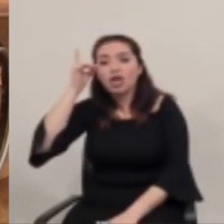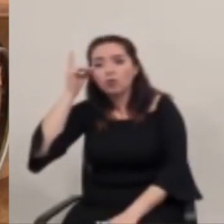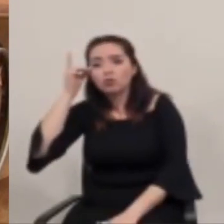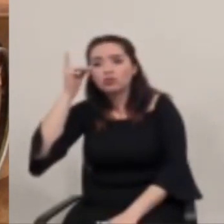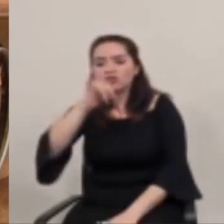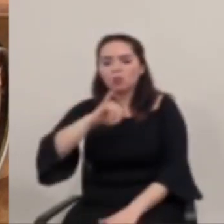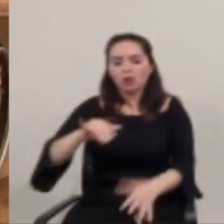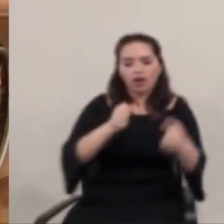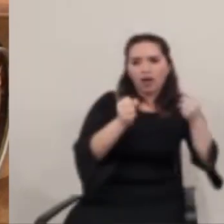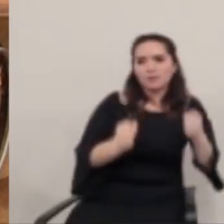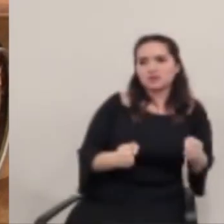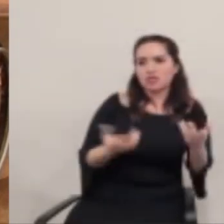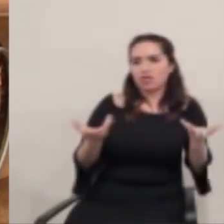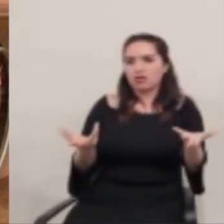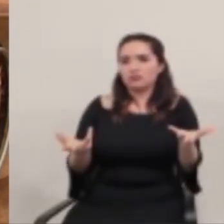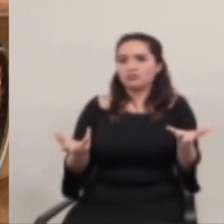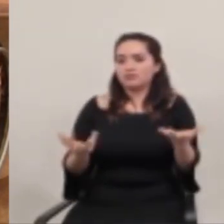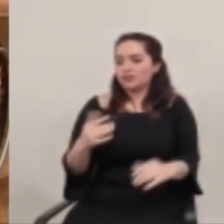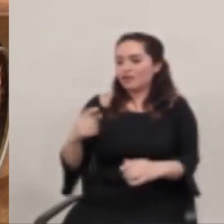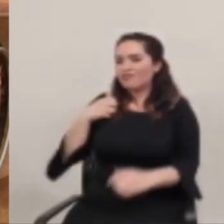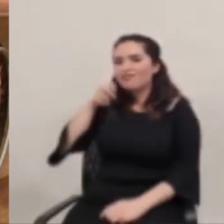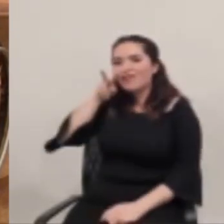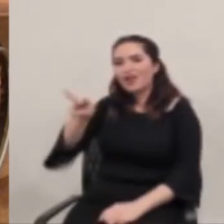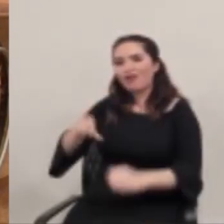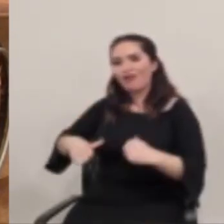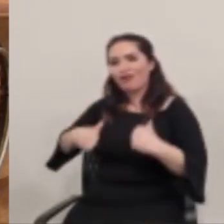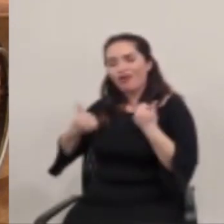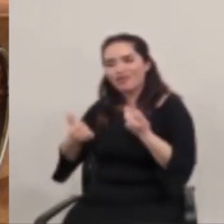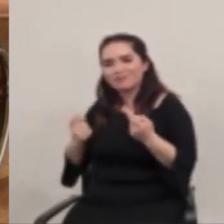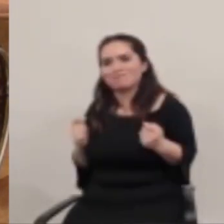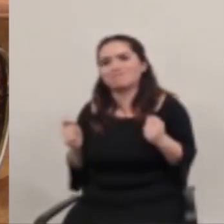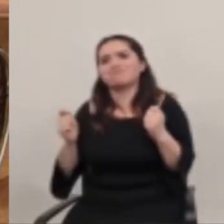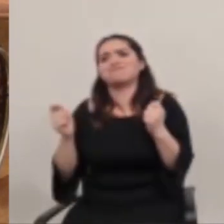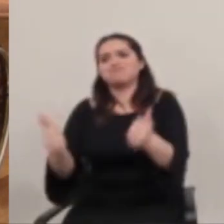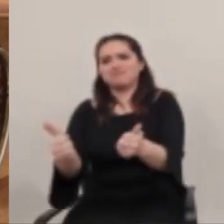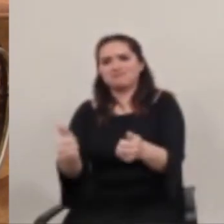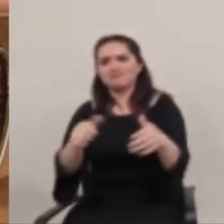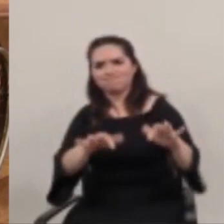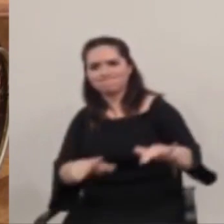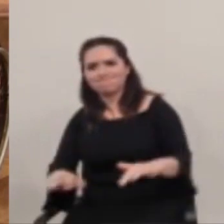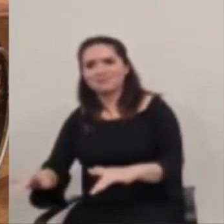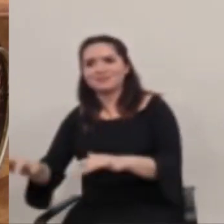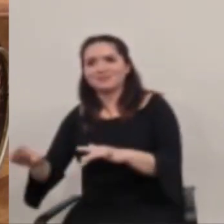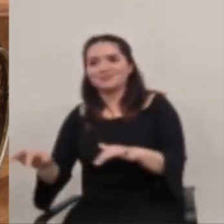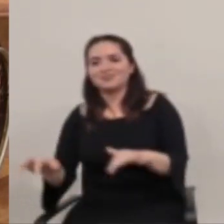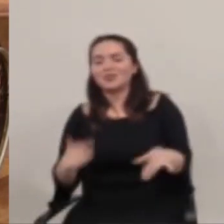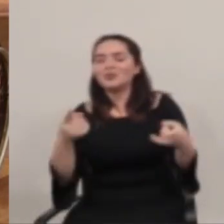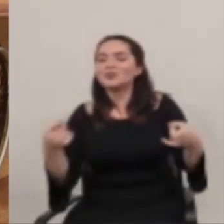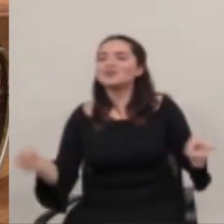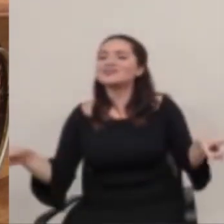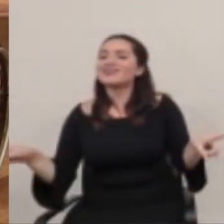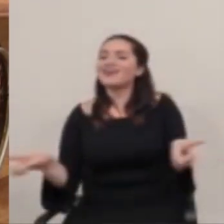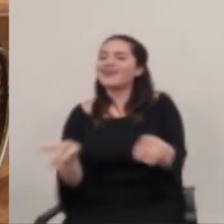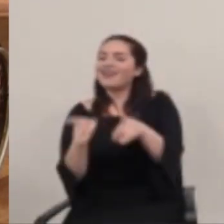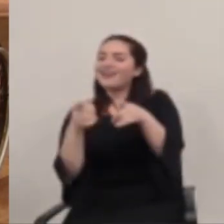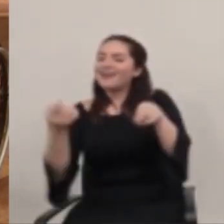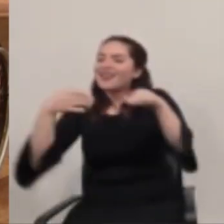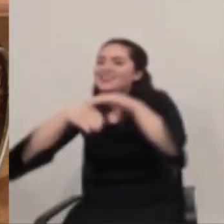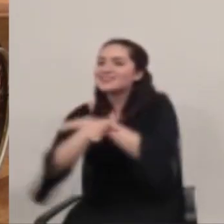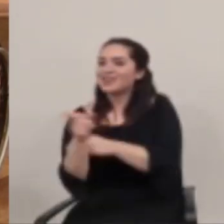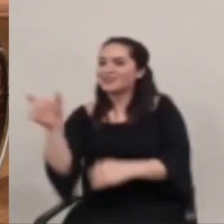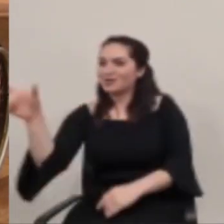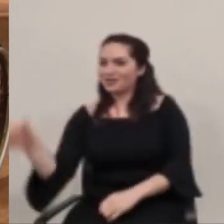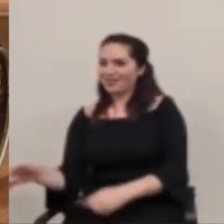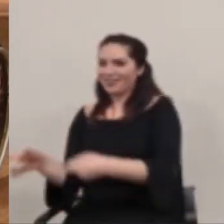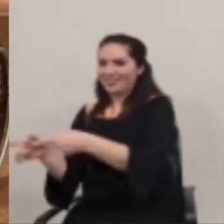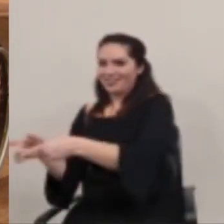capacidades. Simplemente vieron a un joven con talento y pusieron la música al acceso de él, con